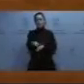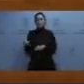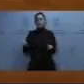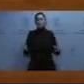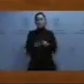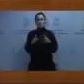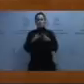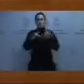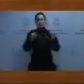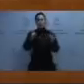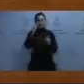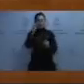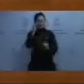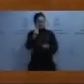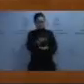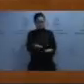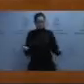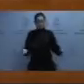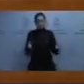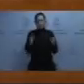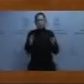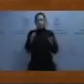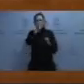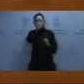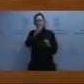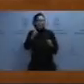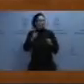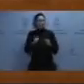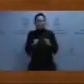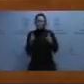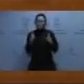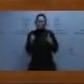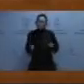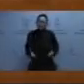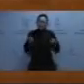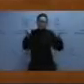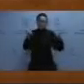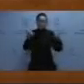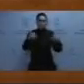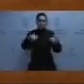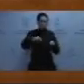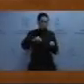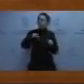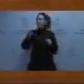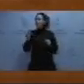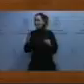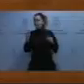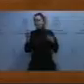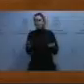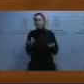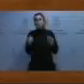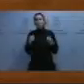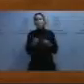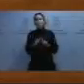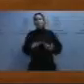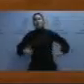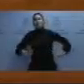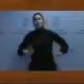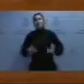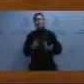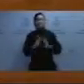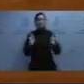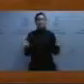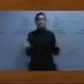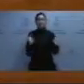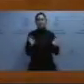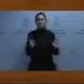asturiana, los socialistas podían haber hecho mucho más. Señoría, vaya concluyendo. Finalizo, presidente. Pero no les ha dado la gana. Como estamos convencidos de que